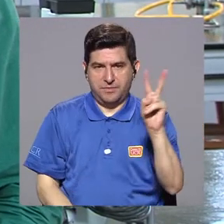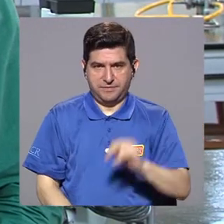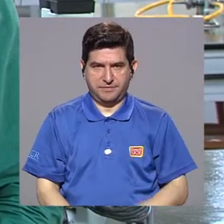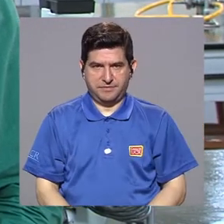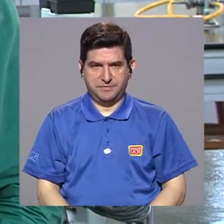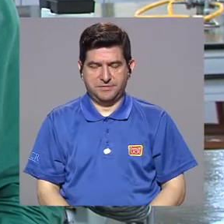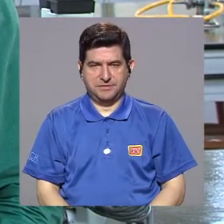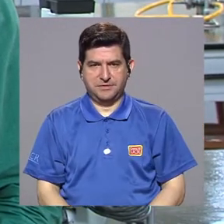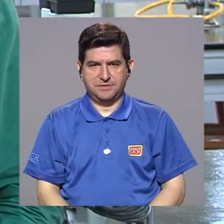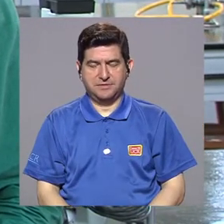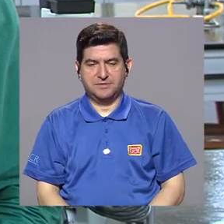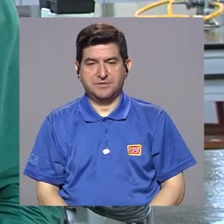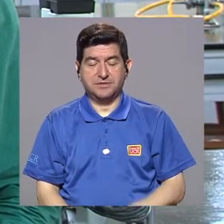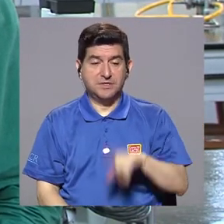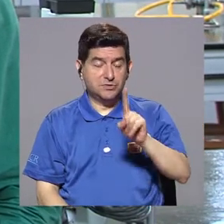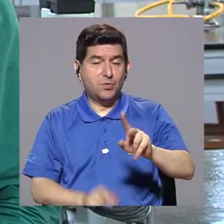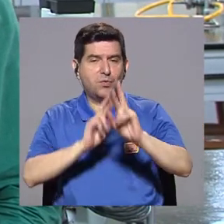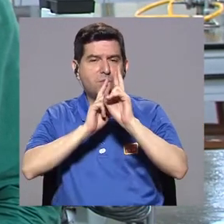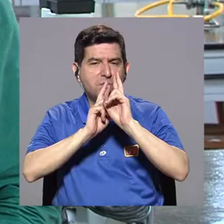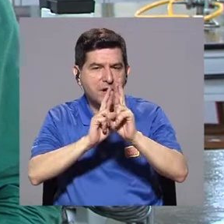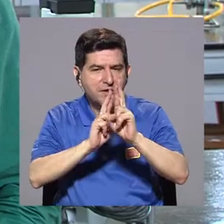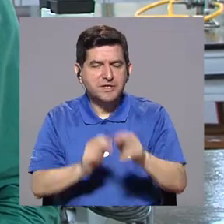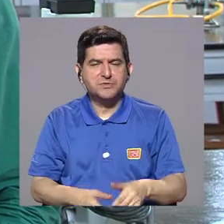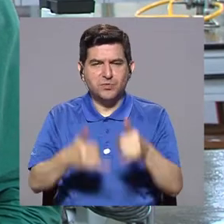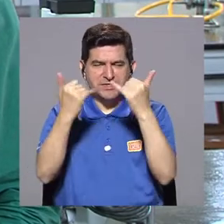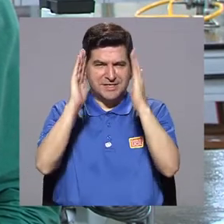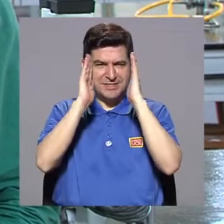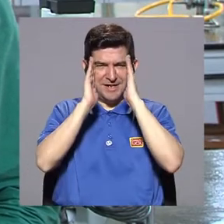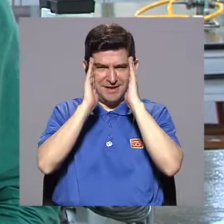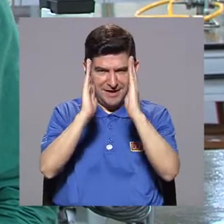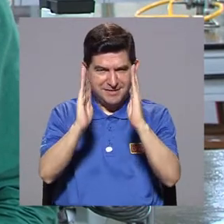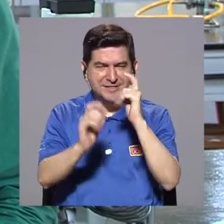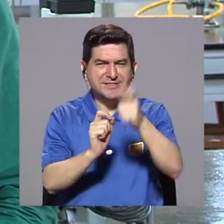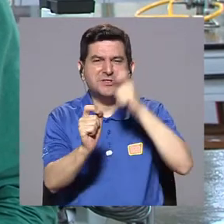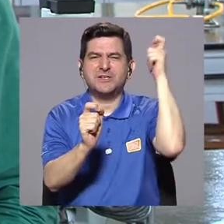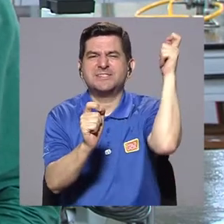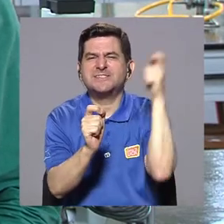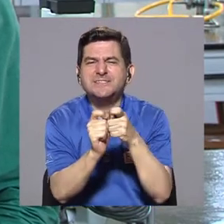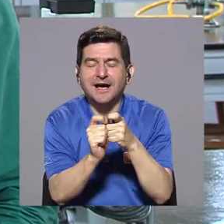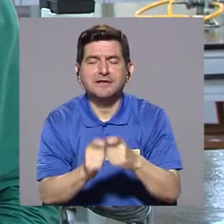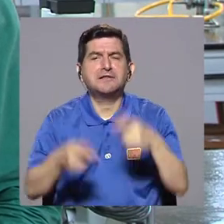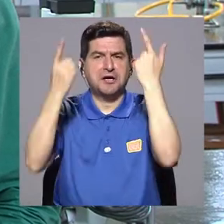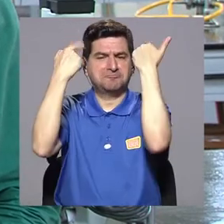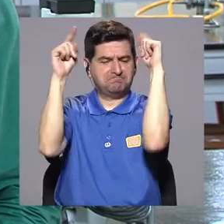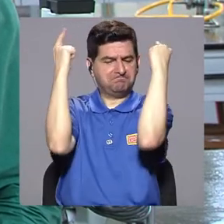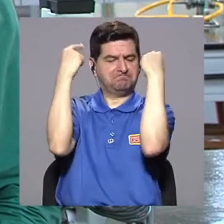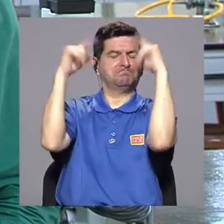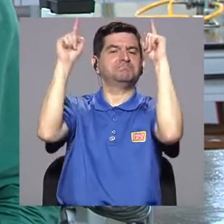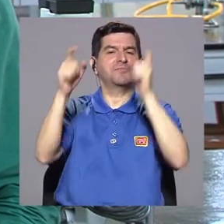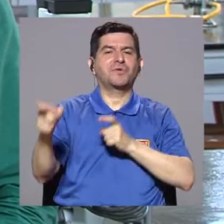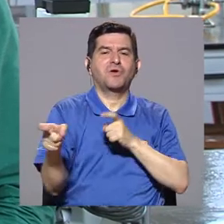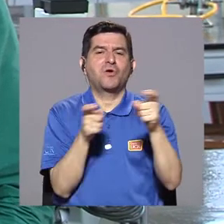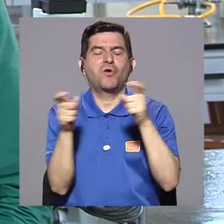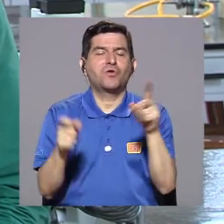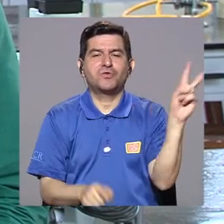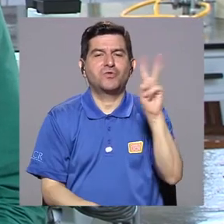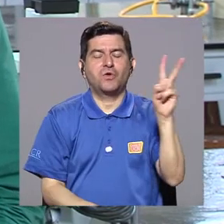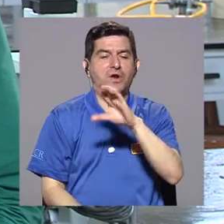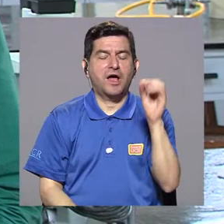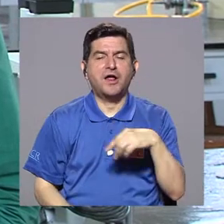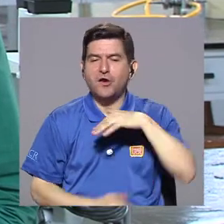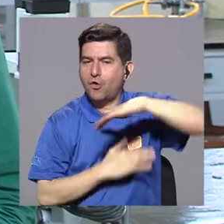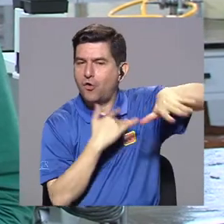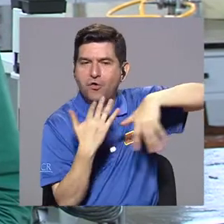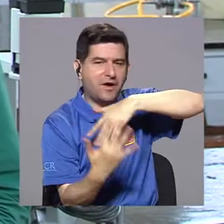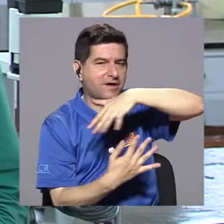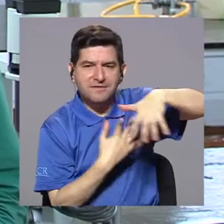virus. Es decir, agarramos una respuesta que va teledirigida, que es más específica y más efectiva para controlar ese virus o